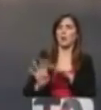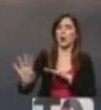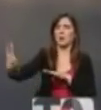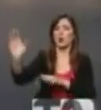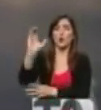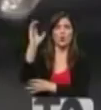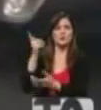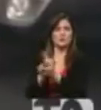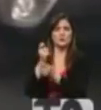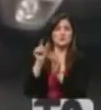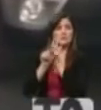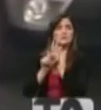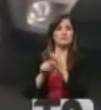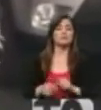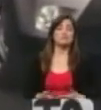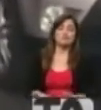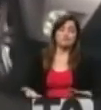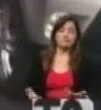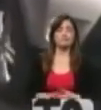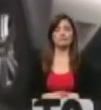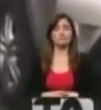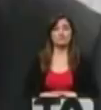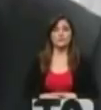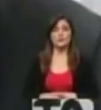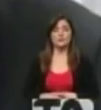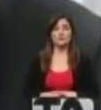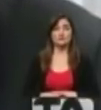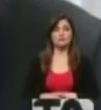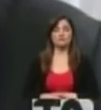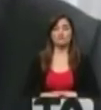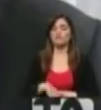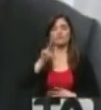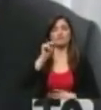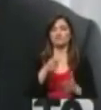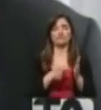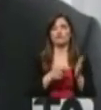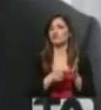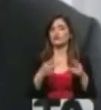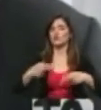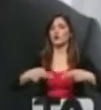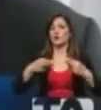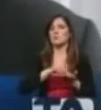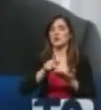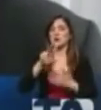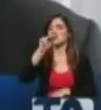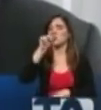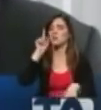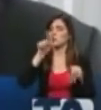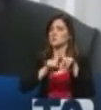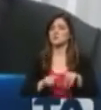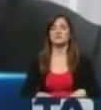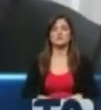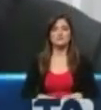vecinos en busca de economía. Por eso su posición es clara. No estamos de acuerdo con ningún tipo de impuestos adicionales